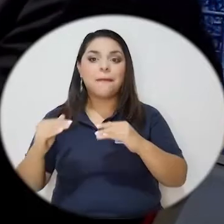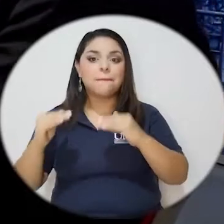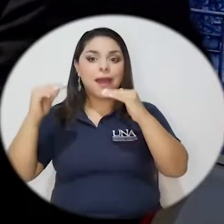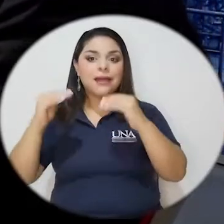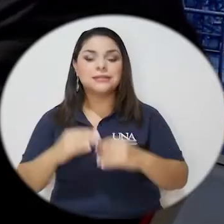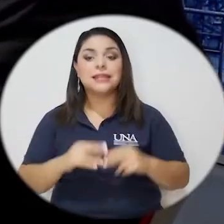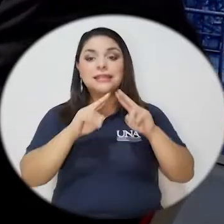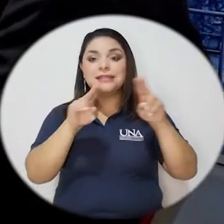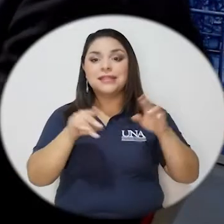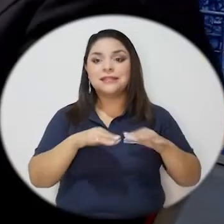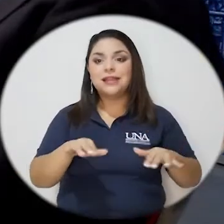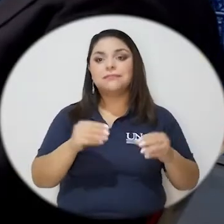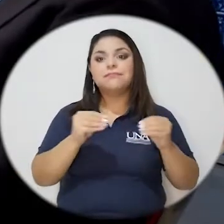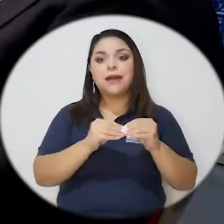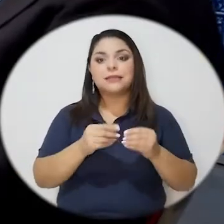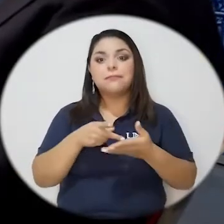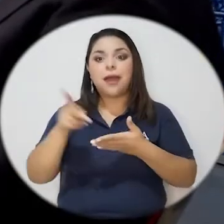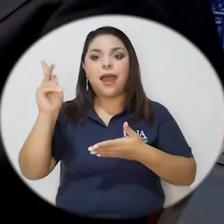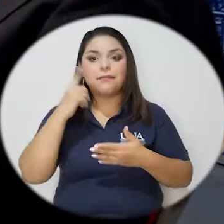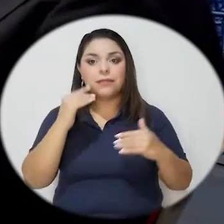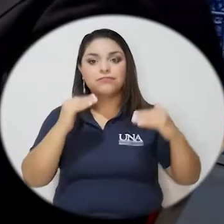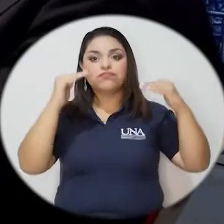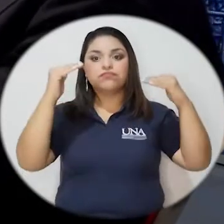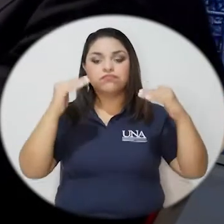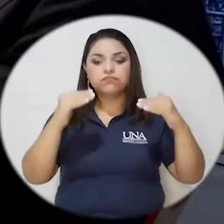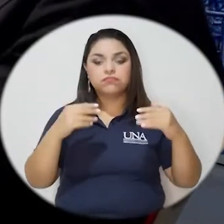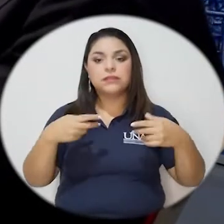tuvimos que mejorar la banda ancha de internet, o sea,